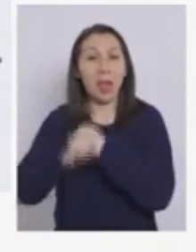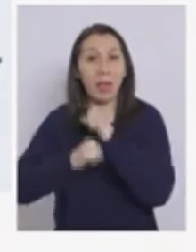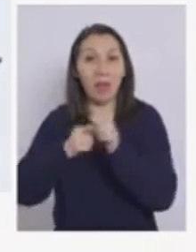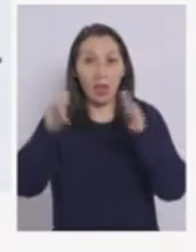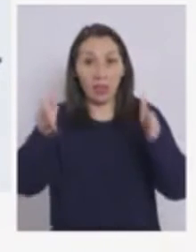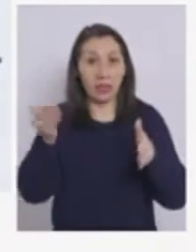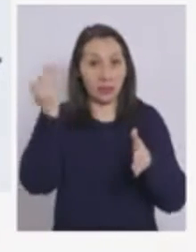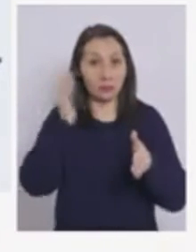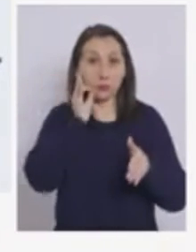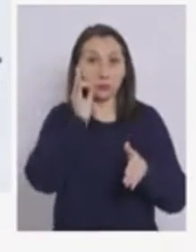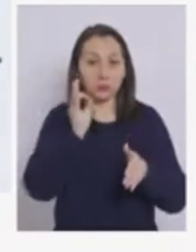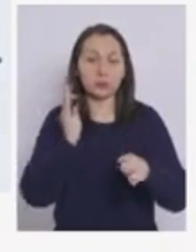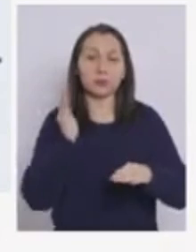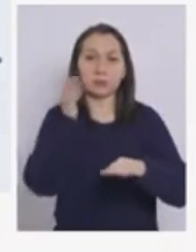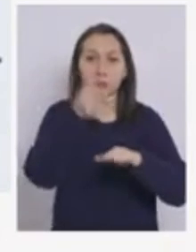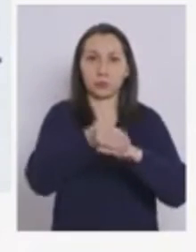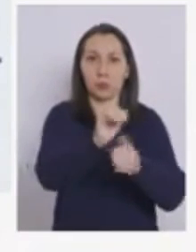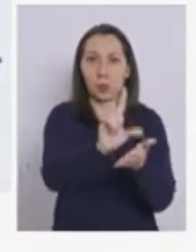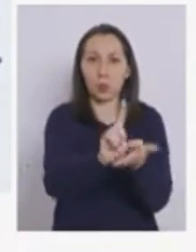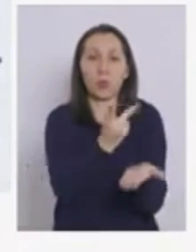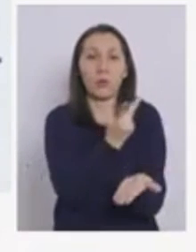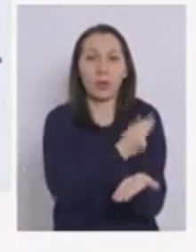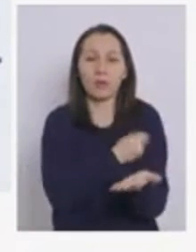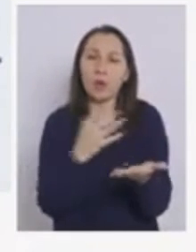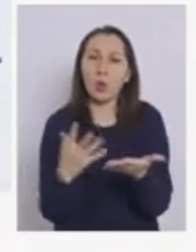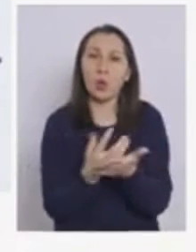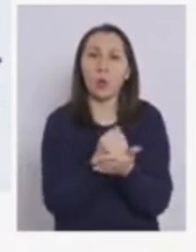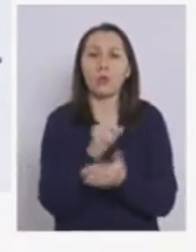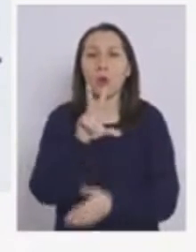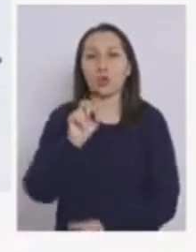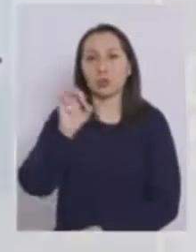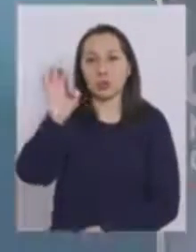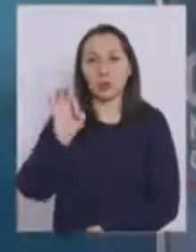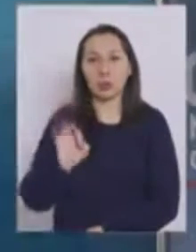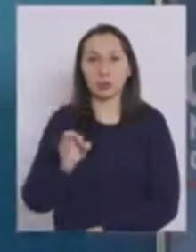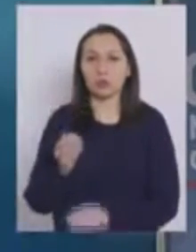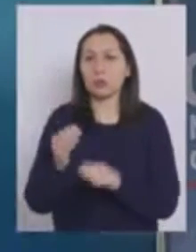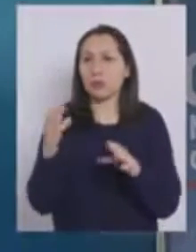etario, que acudan a los vacunatorios para alcanzar el 80% lo antes posible.